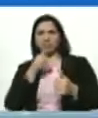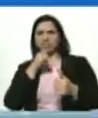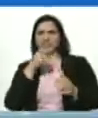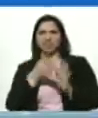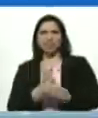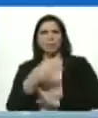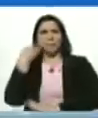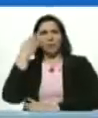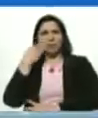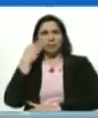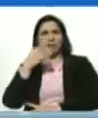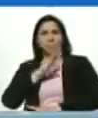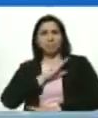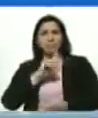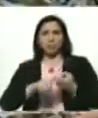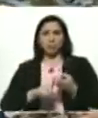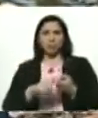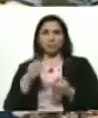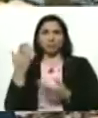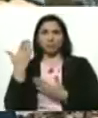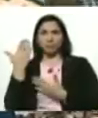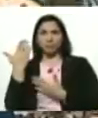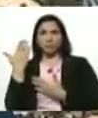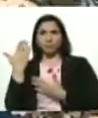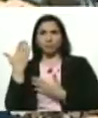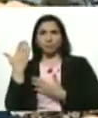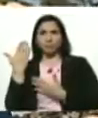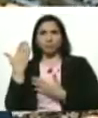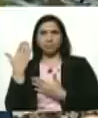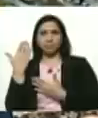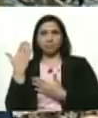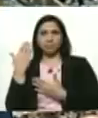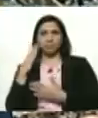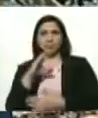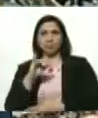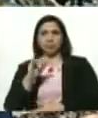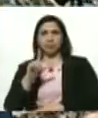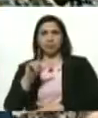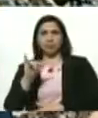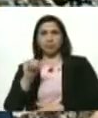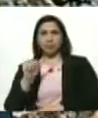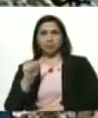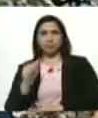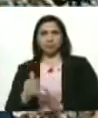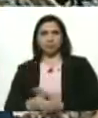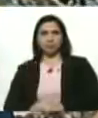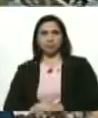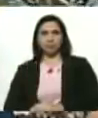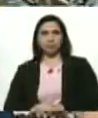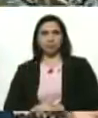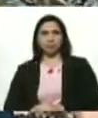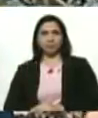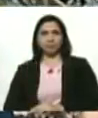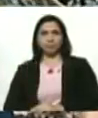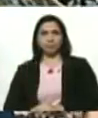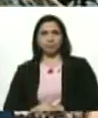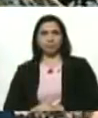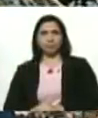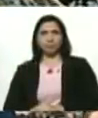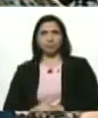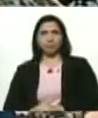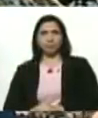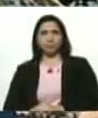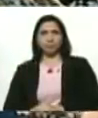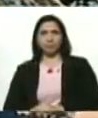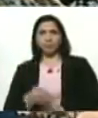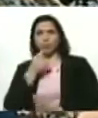sirve aquí está mi esposa la primera combatiente de venezuela la doctora cilia flores de maduro sí